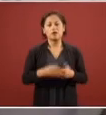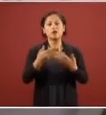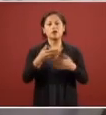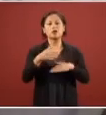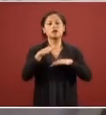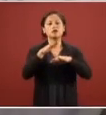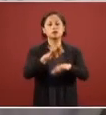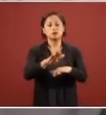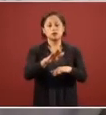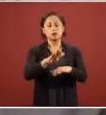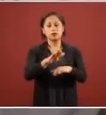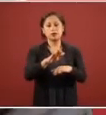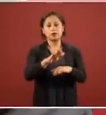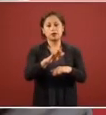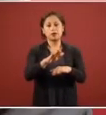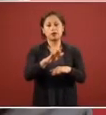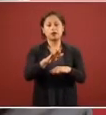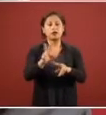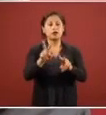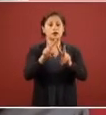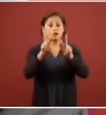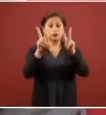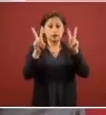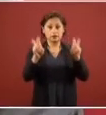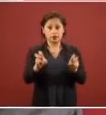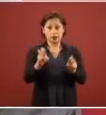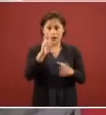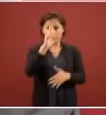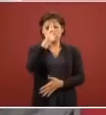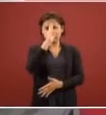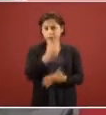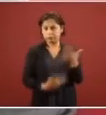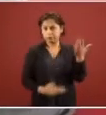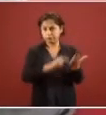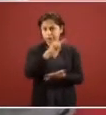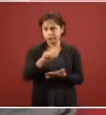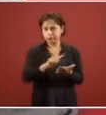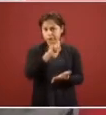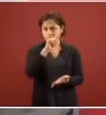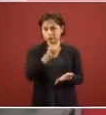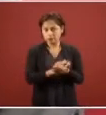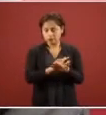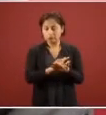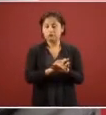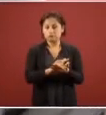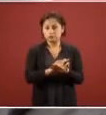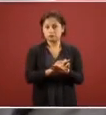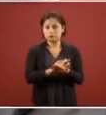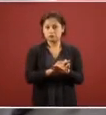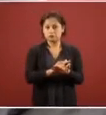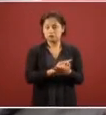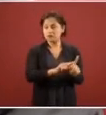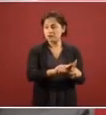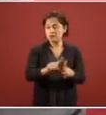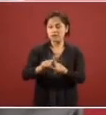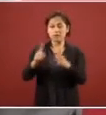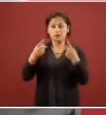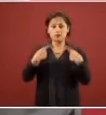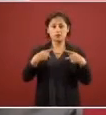ilegales, de actuaciones ilegales,